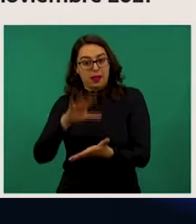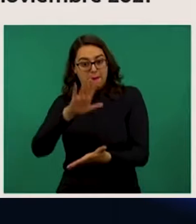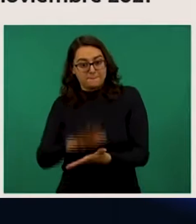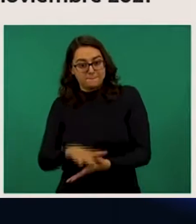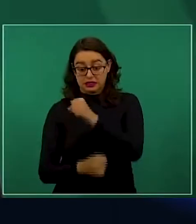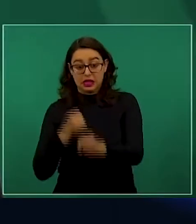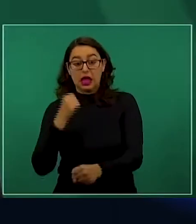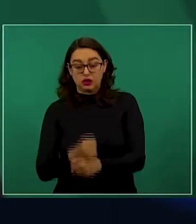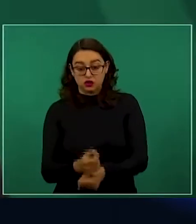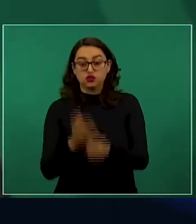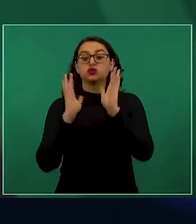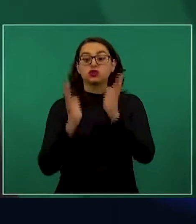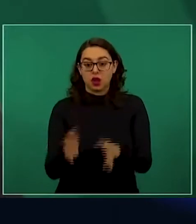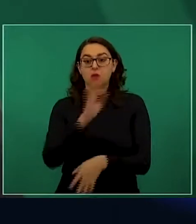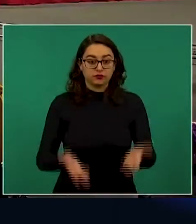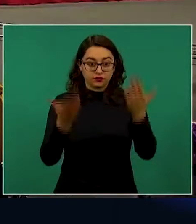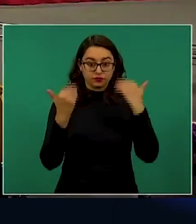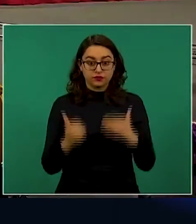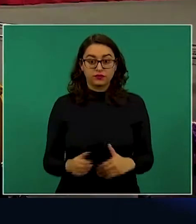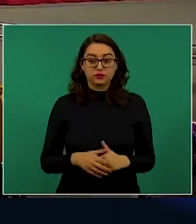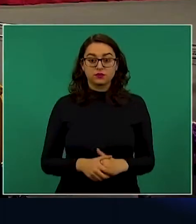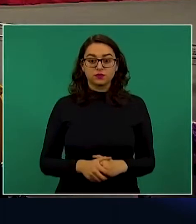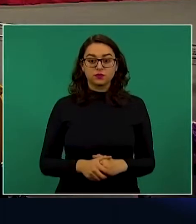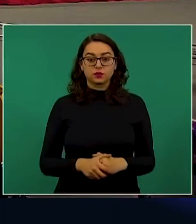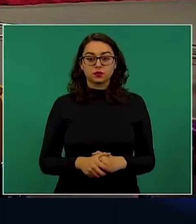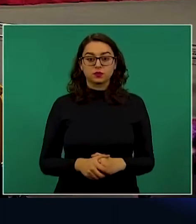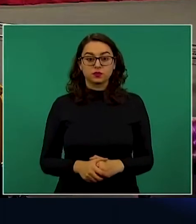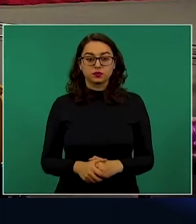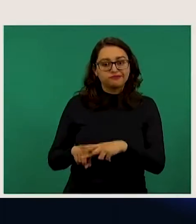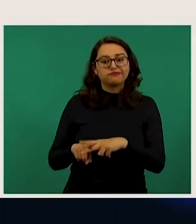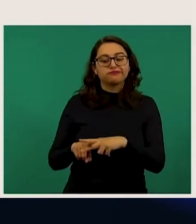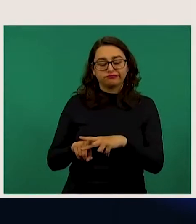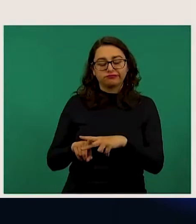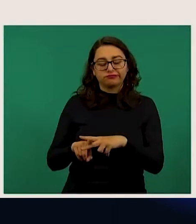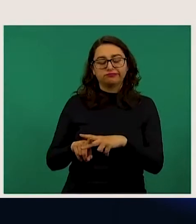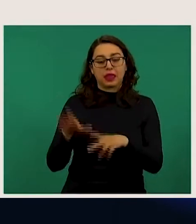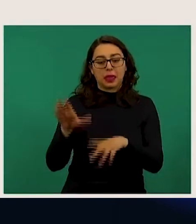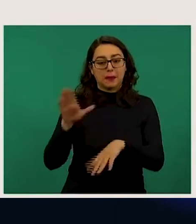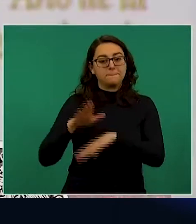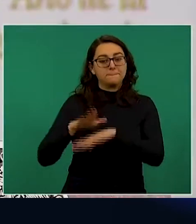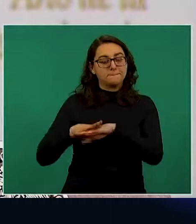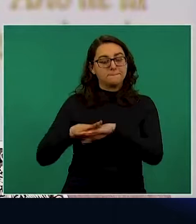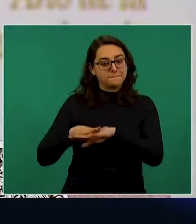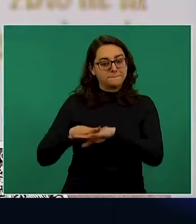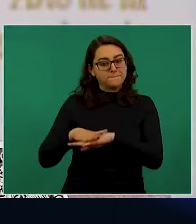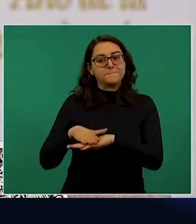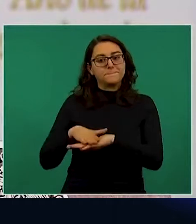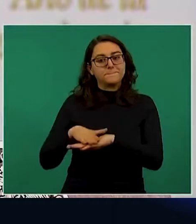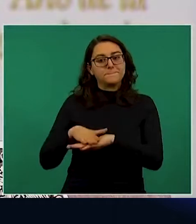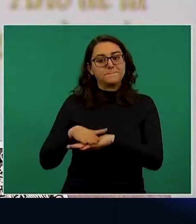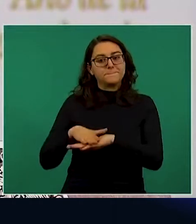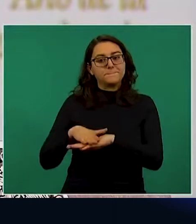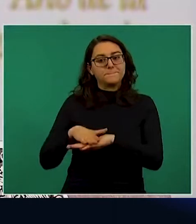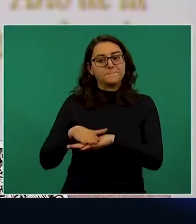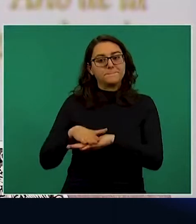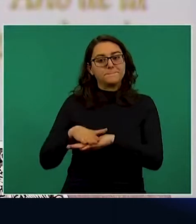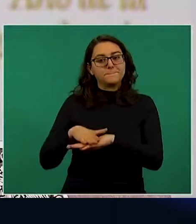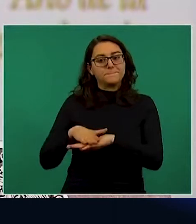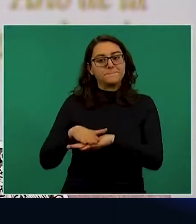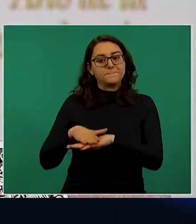Federal, Dr. Hugo López-Gatell, en la Estrategia Nacional de Vacunación se contempla vacunar a este sector de la población aun cuando no